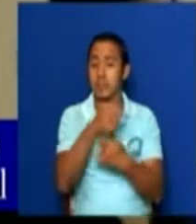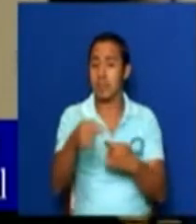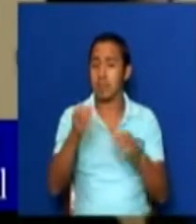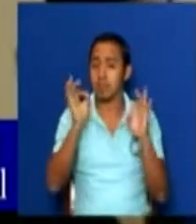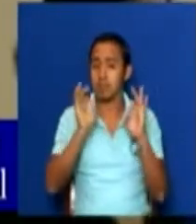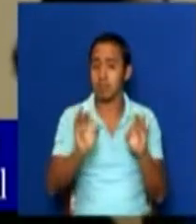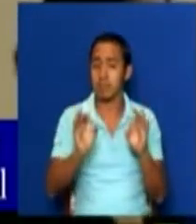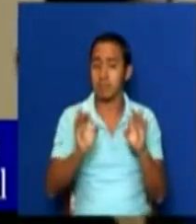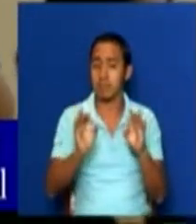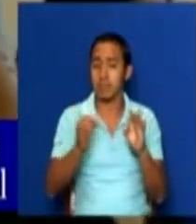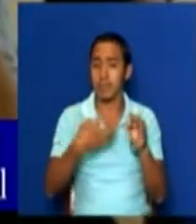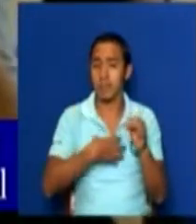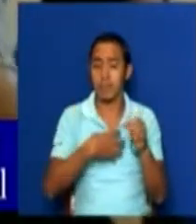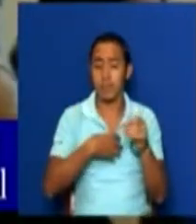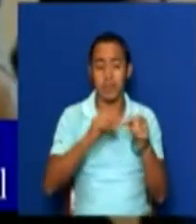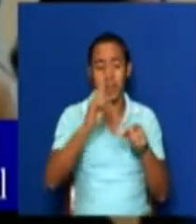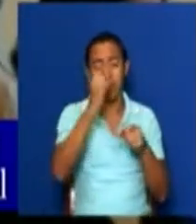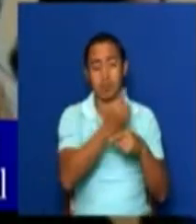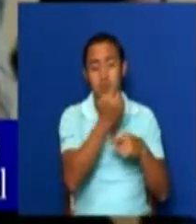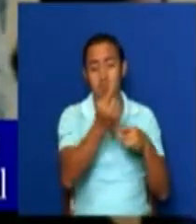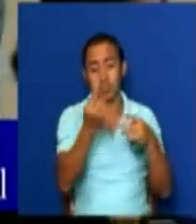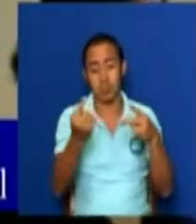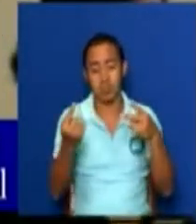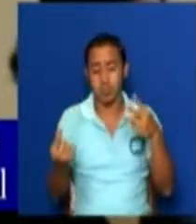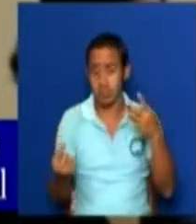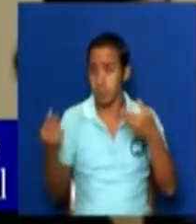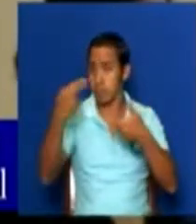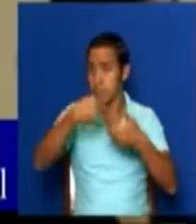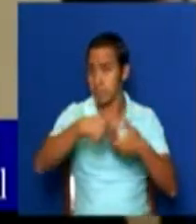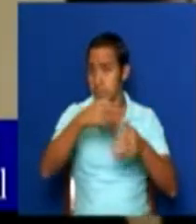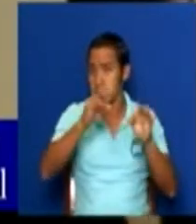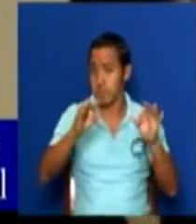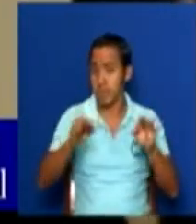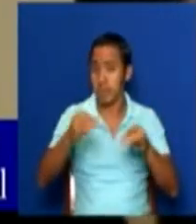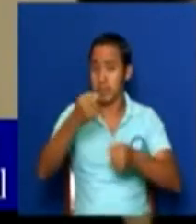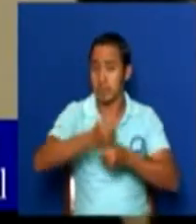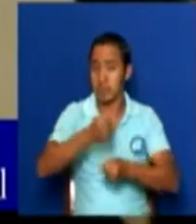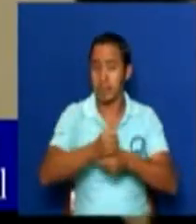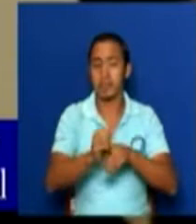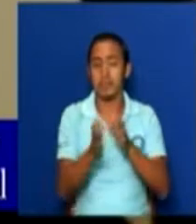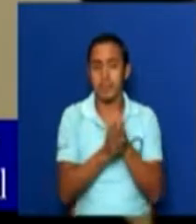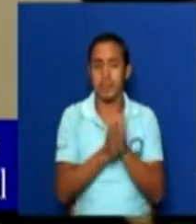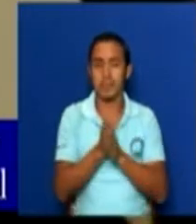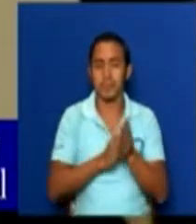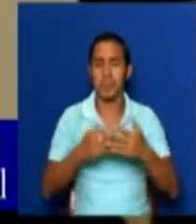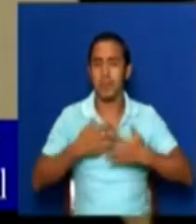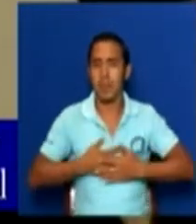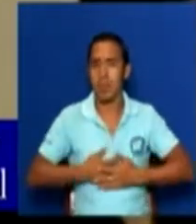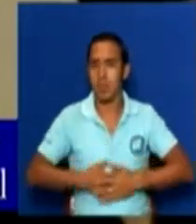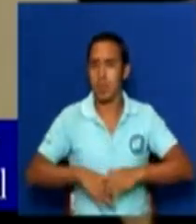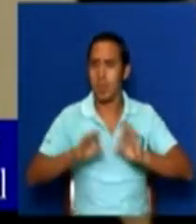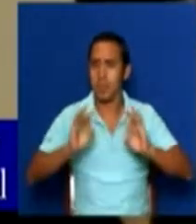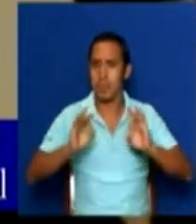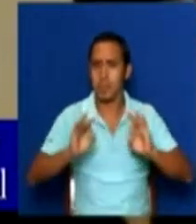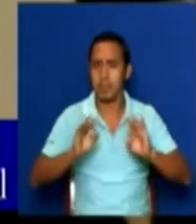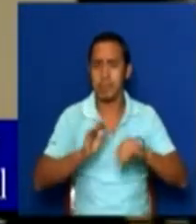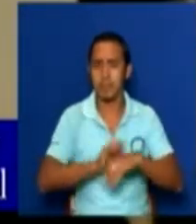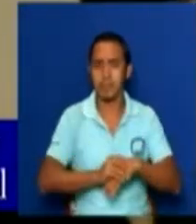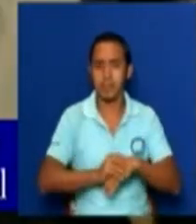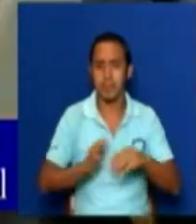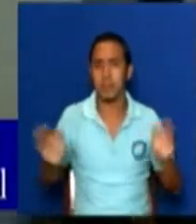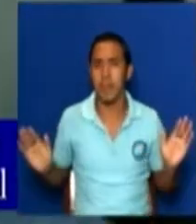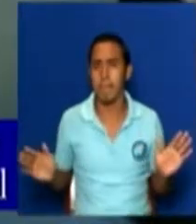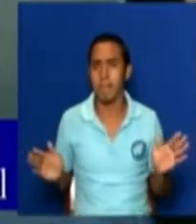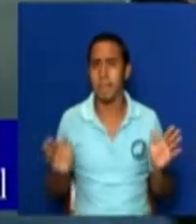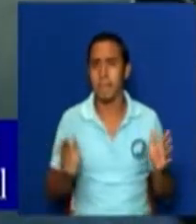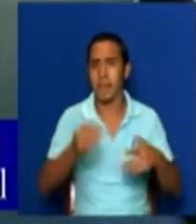las condiciones de cada uno de nuestros afiliados para que tengamos empleados satisfechos, con deseos y motivados